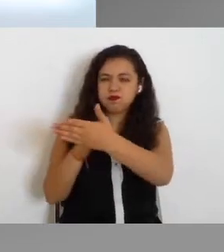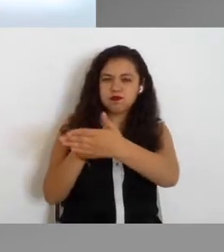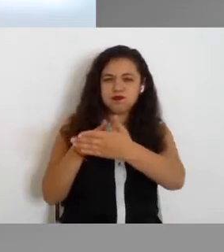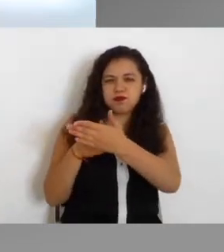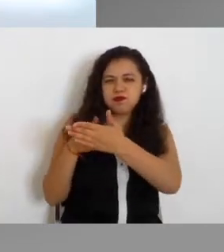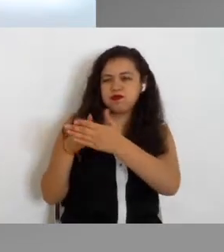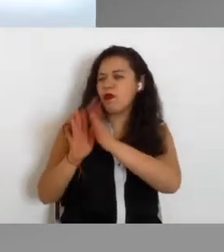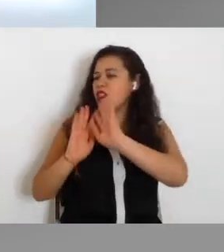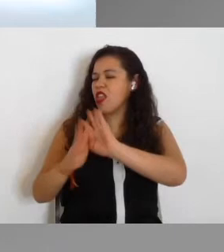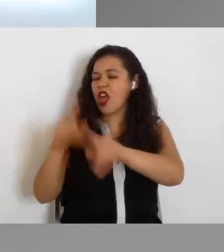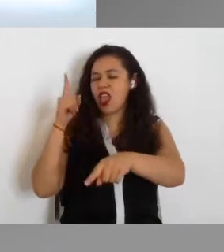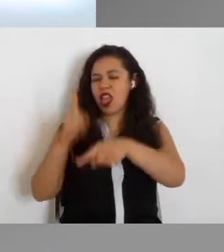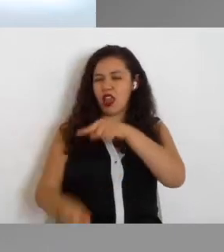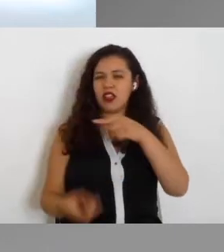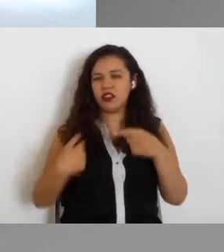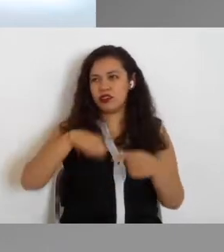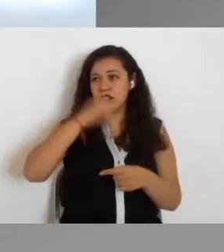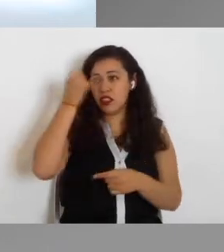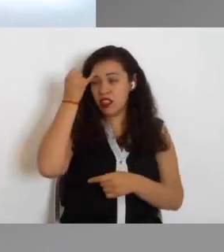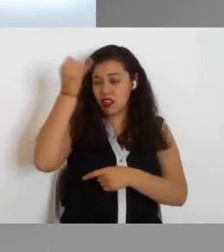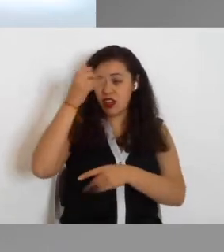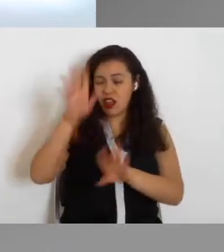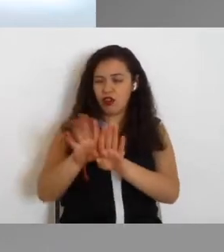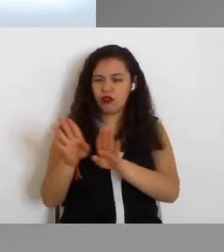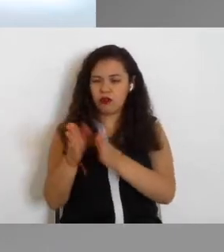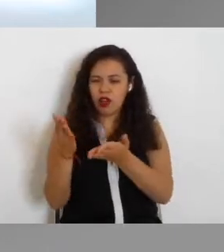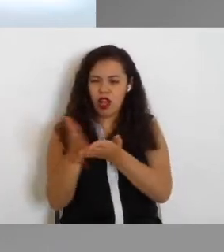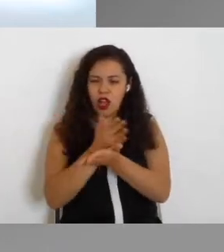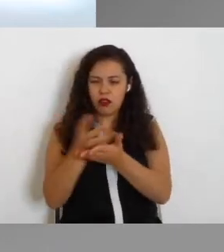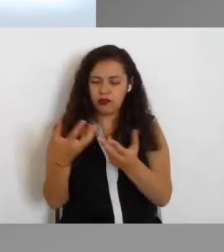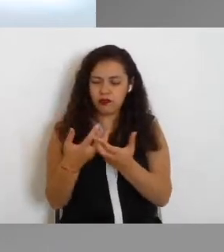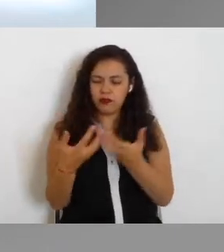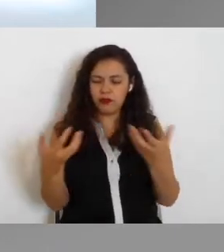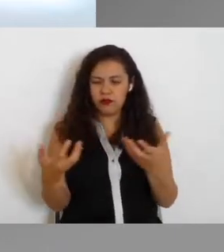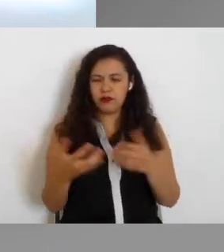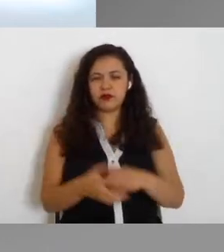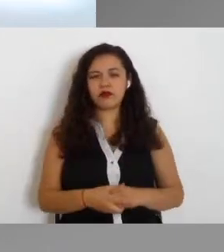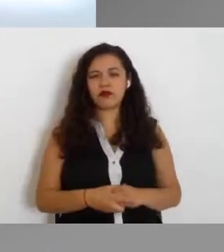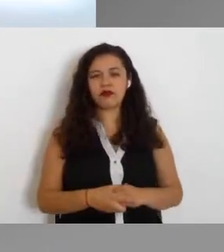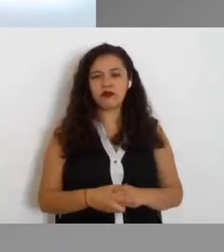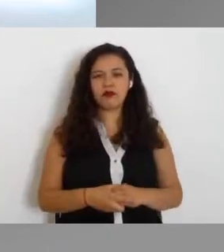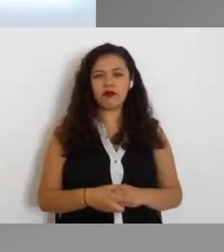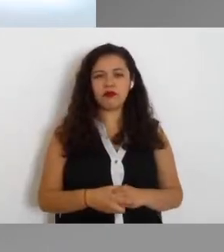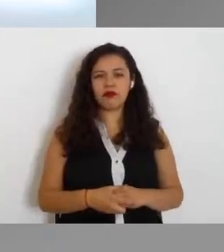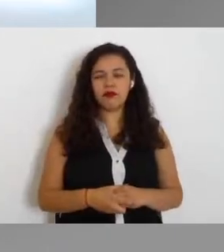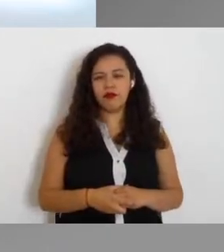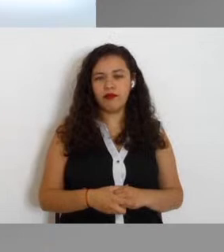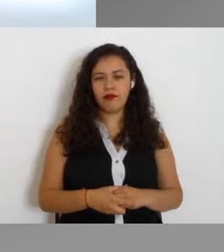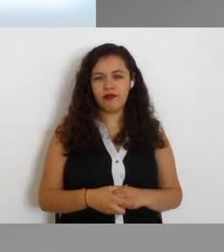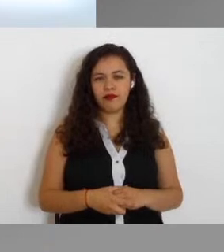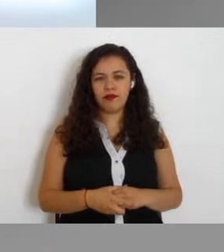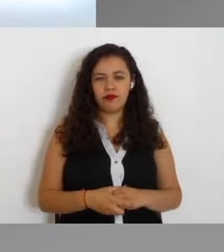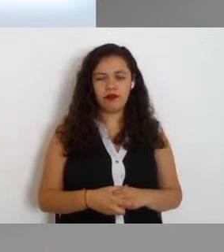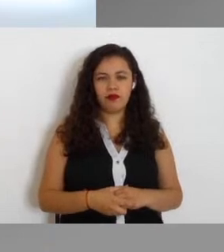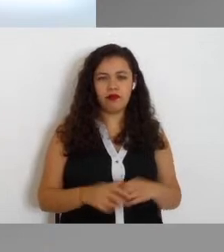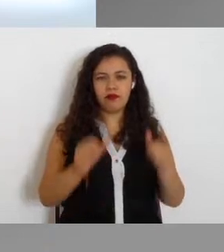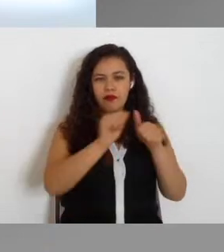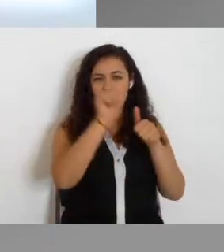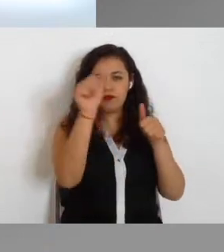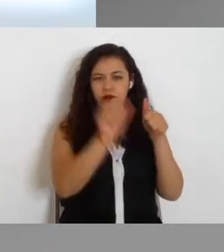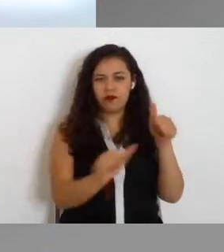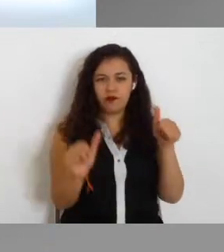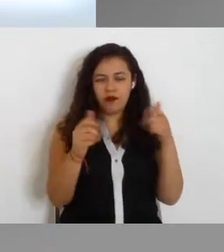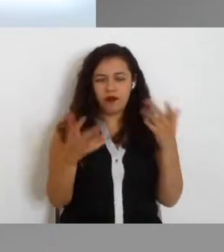ideológicamente nos separa, ¿sí? Si hablamos de un grupo artístico que está tocando el tema